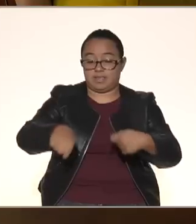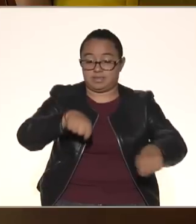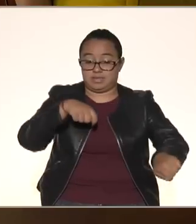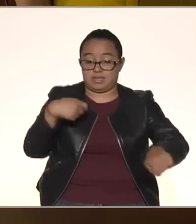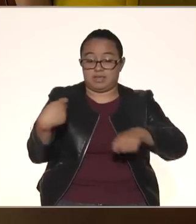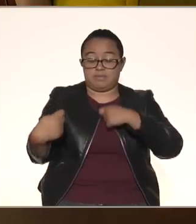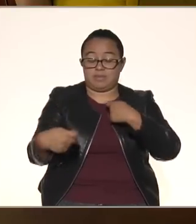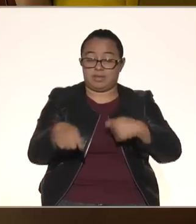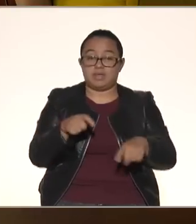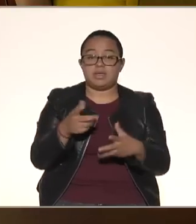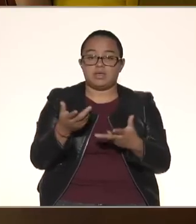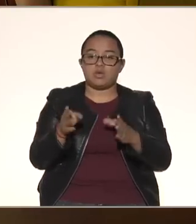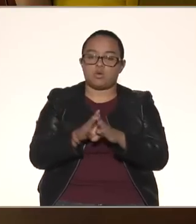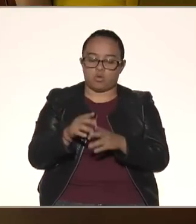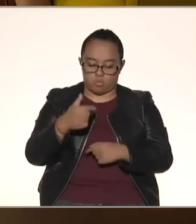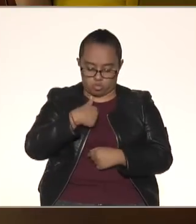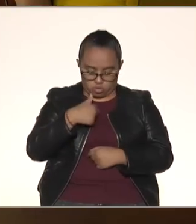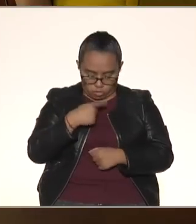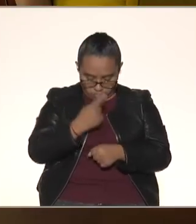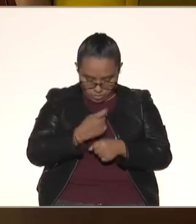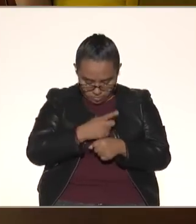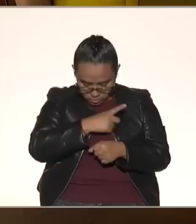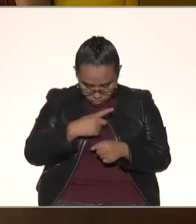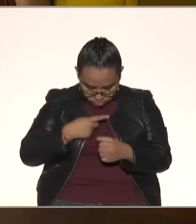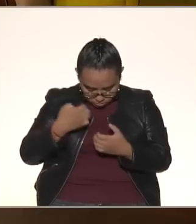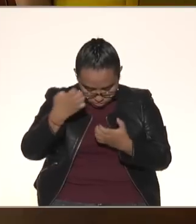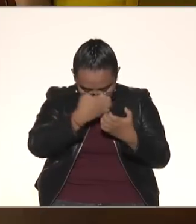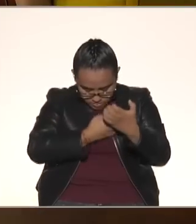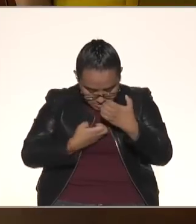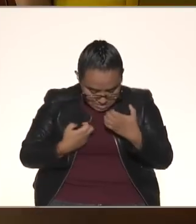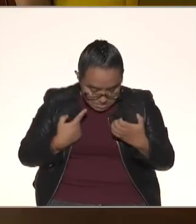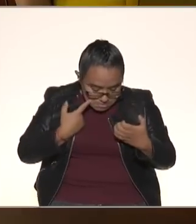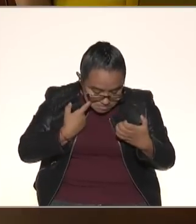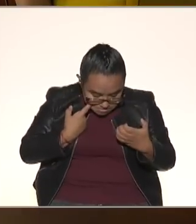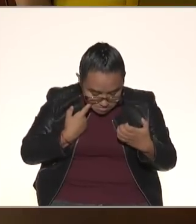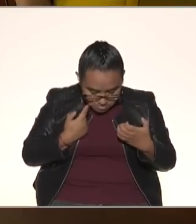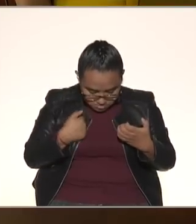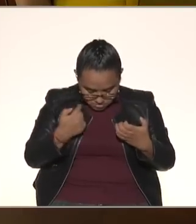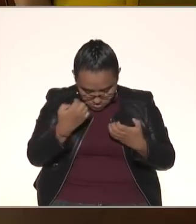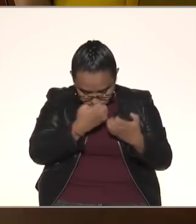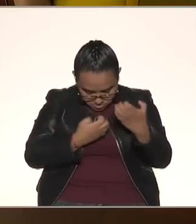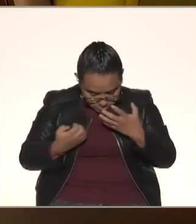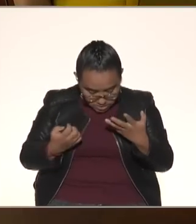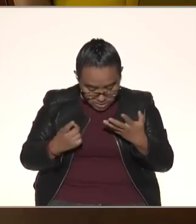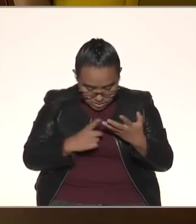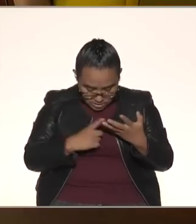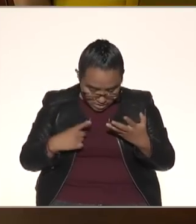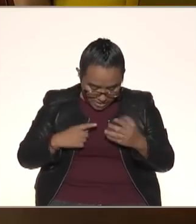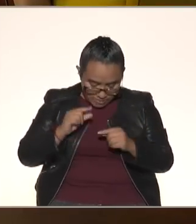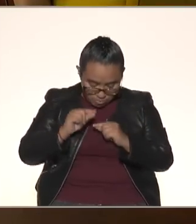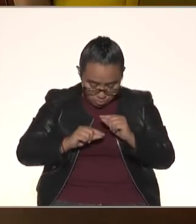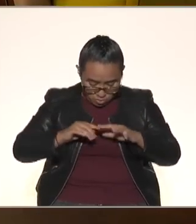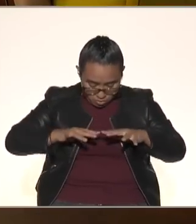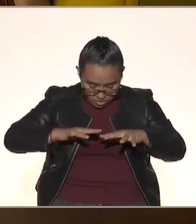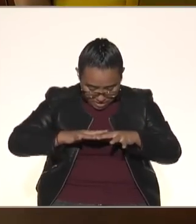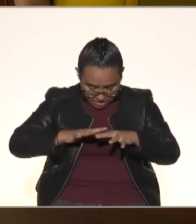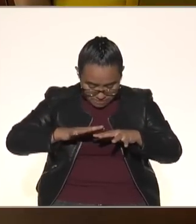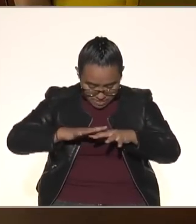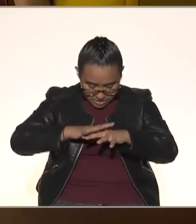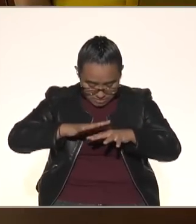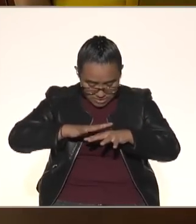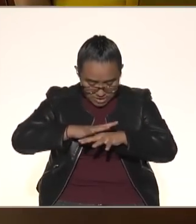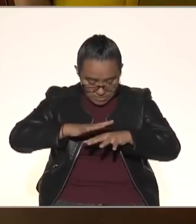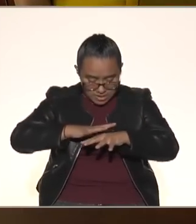un trabajo personal donde yo tengo que ir, justo como lo decías, pues sí, tejiendo un poquito ese nudo,